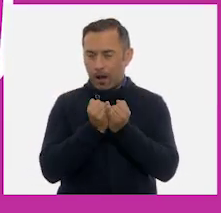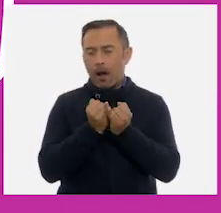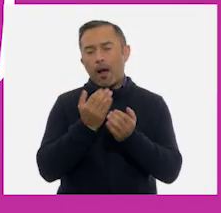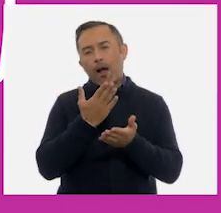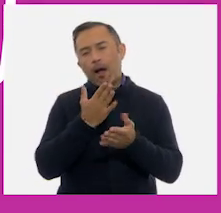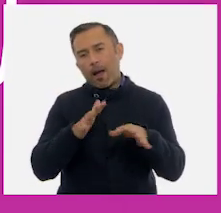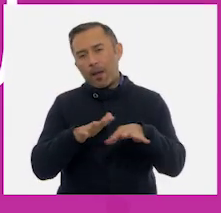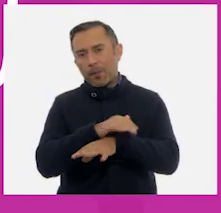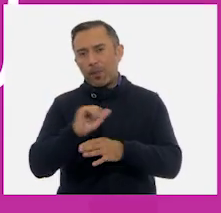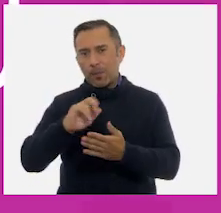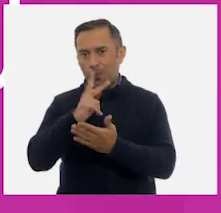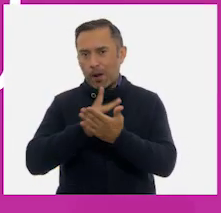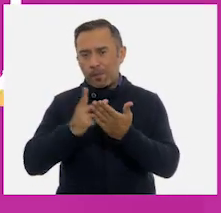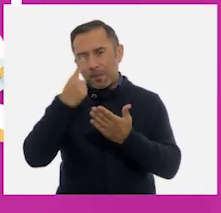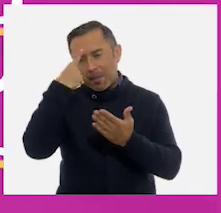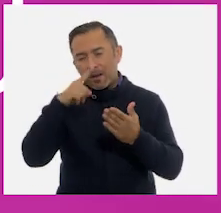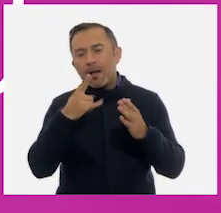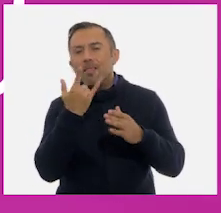pierdas.